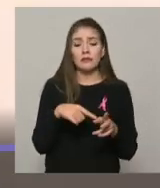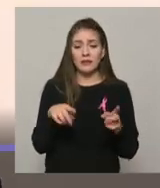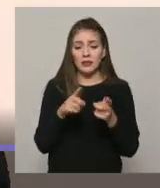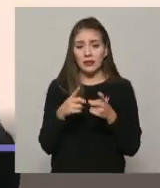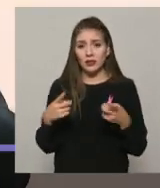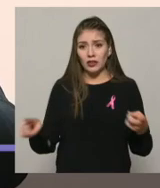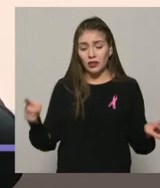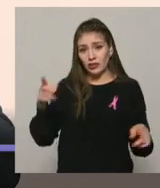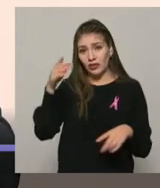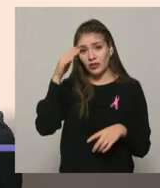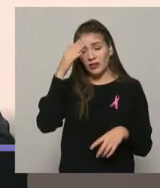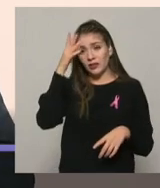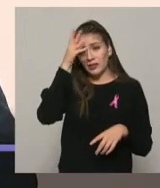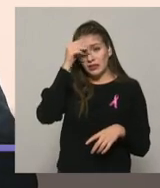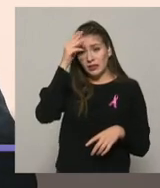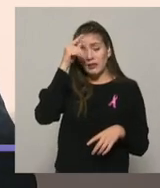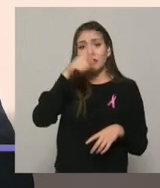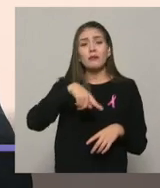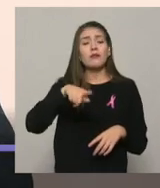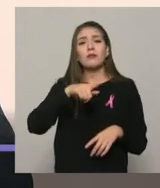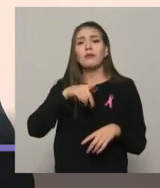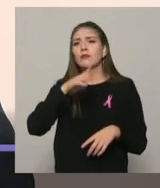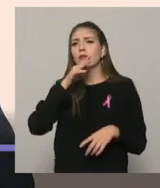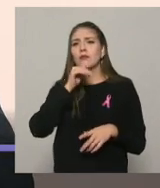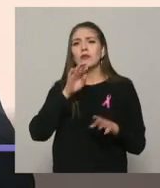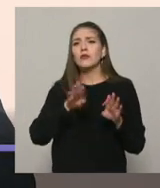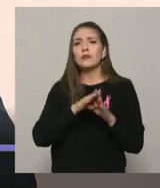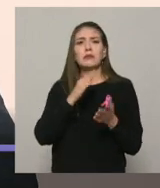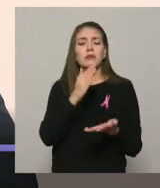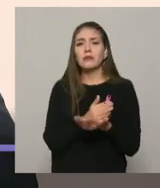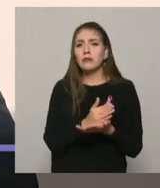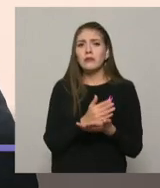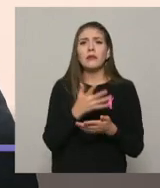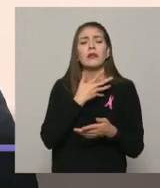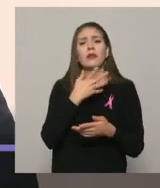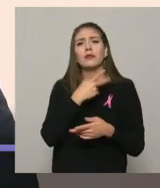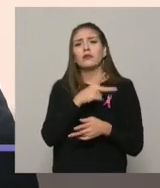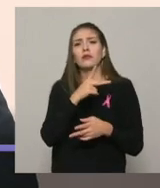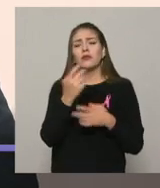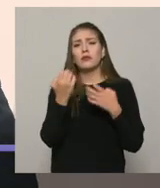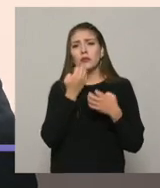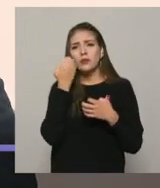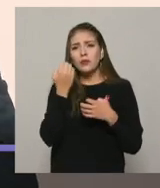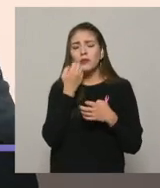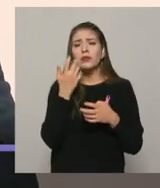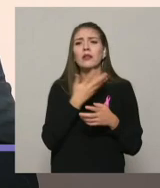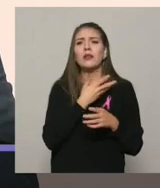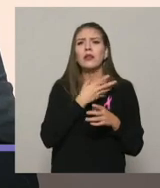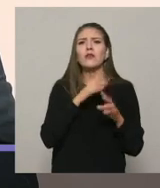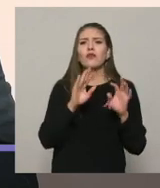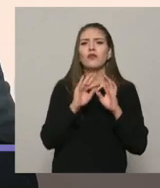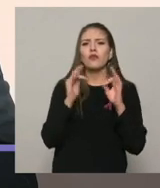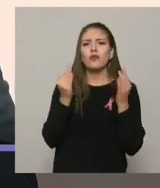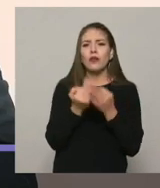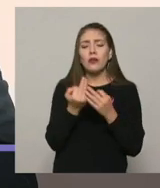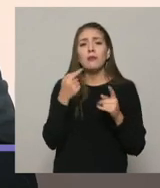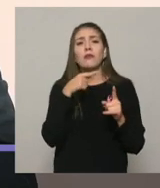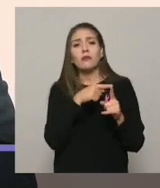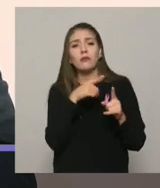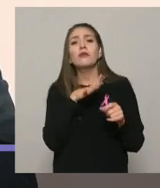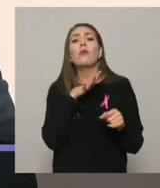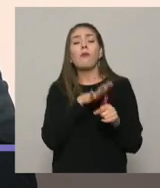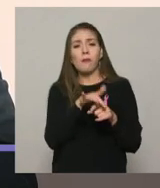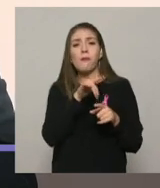conocimiento. Las instituciones tienen candados y tienen mecanismos para determinar a qué investigador se le va a